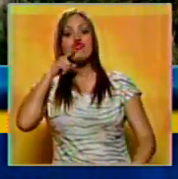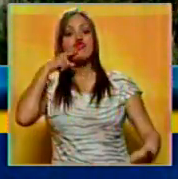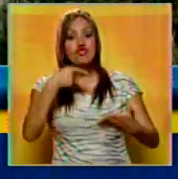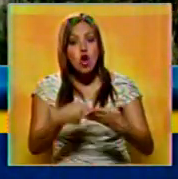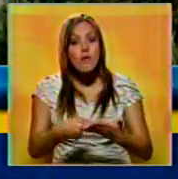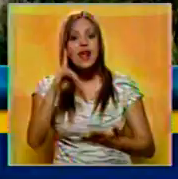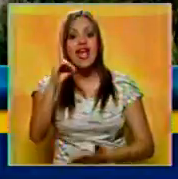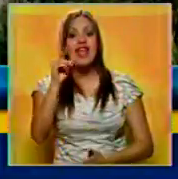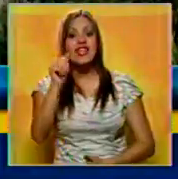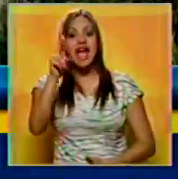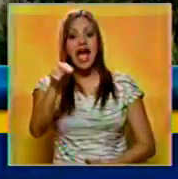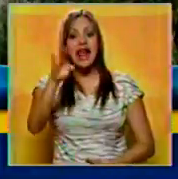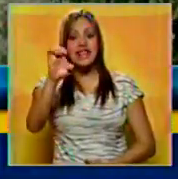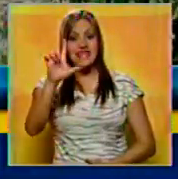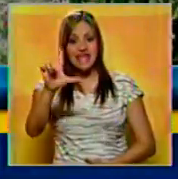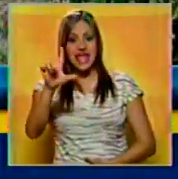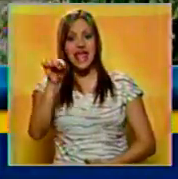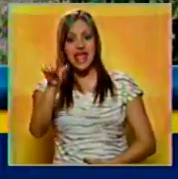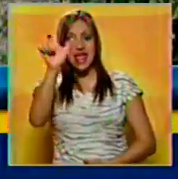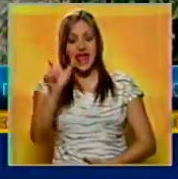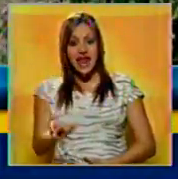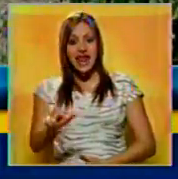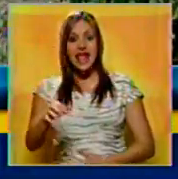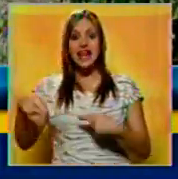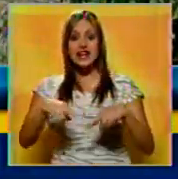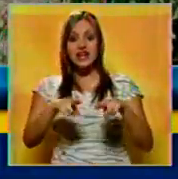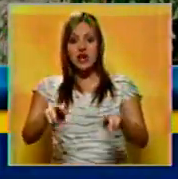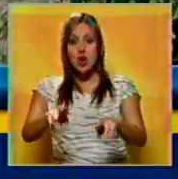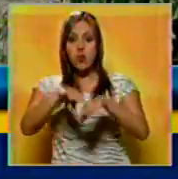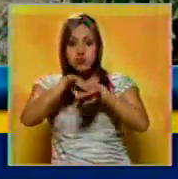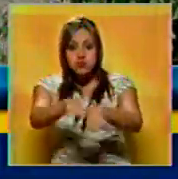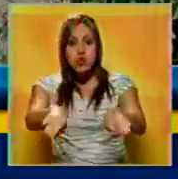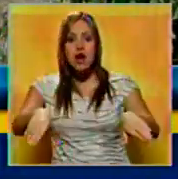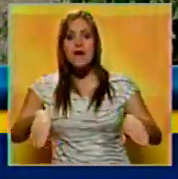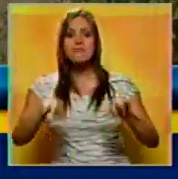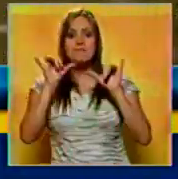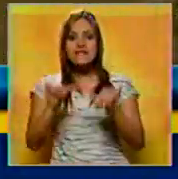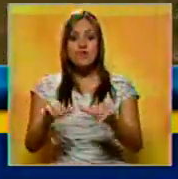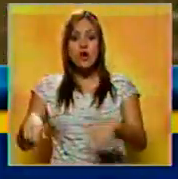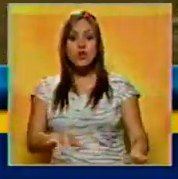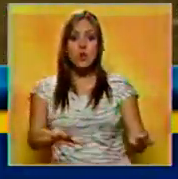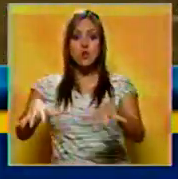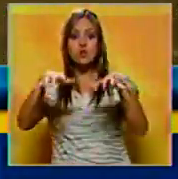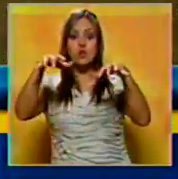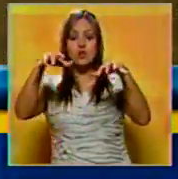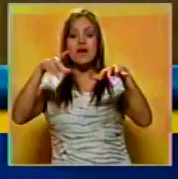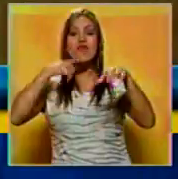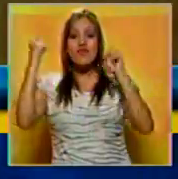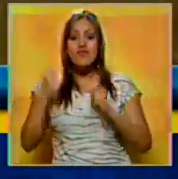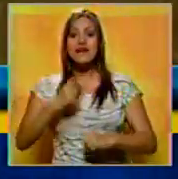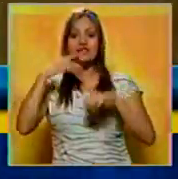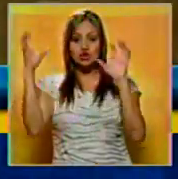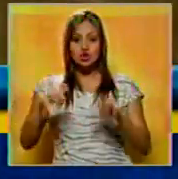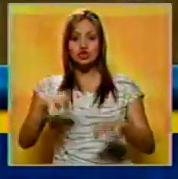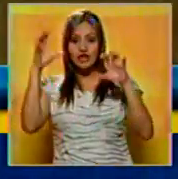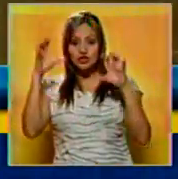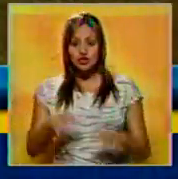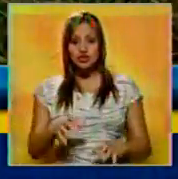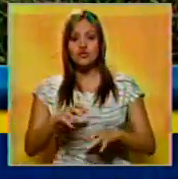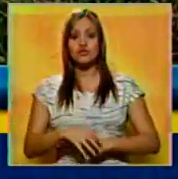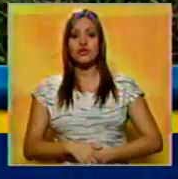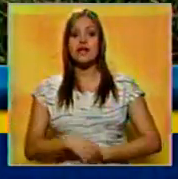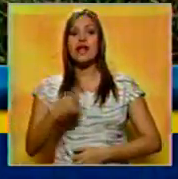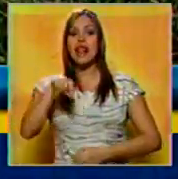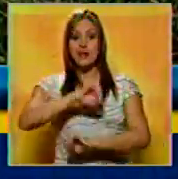como Daniel Arroyave, quien se lanzó al río justo durante la crecida provocada por las fuertes precipitaciones registradas